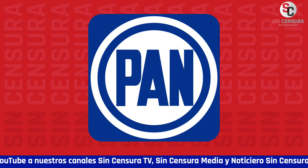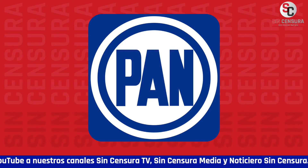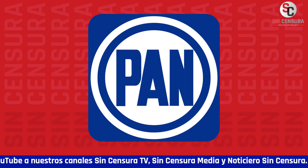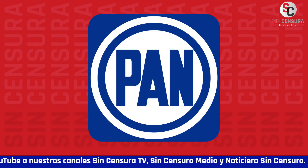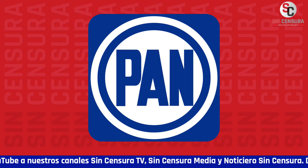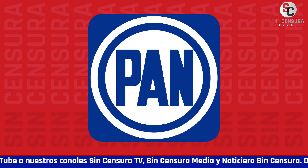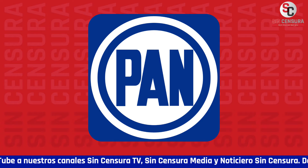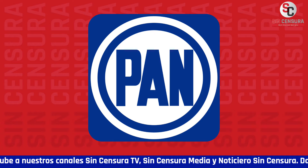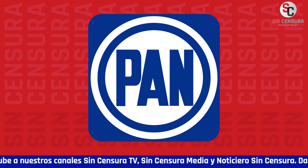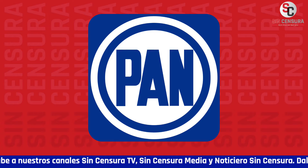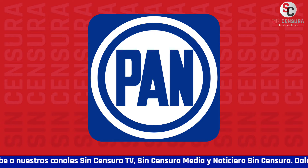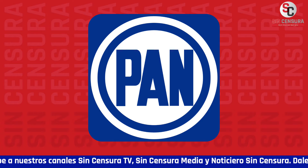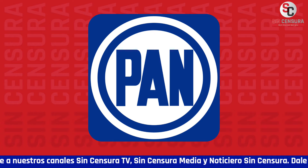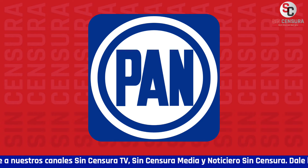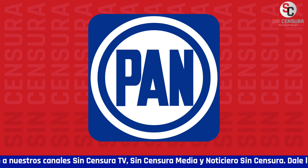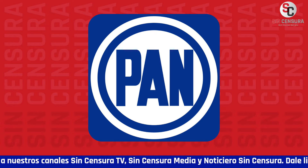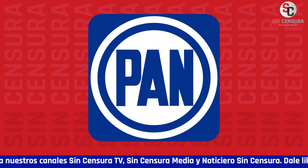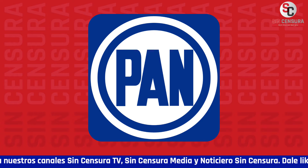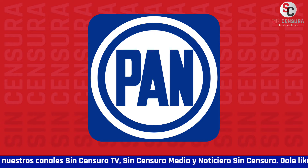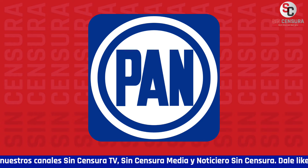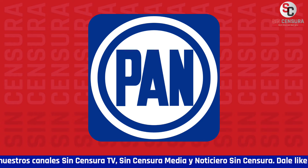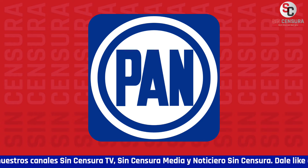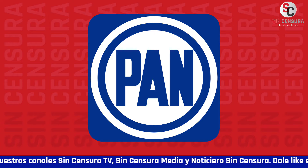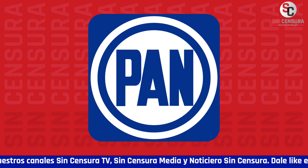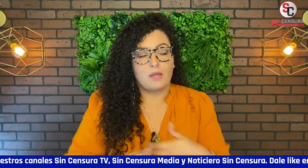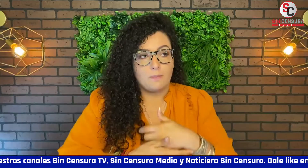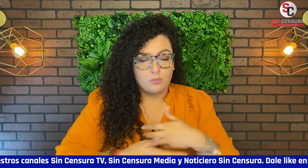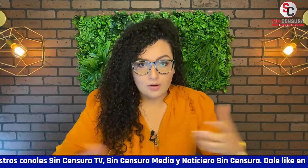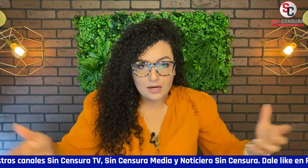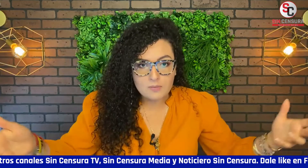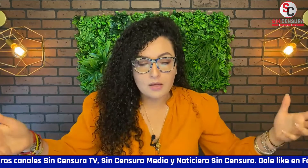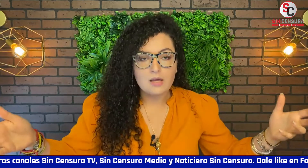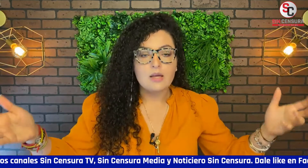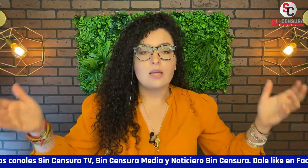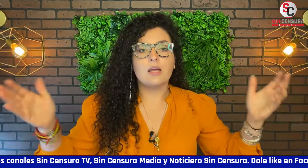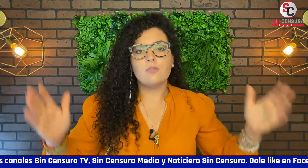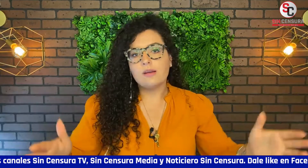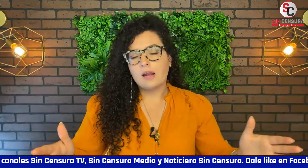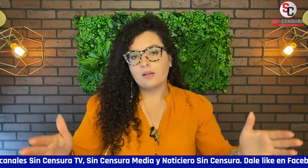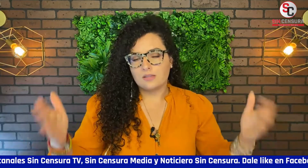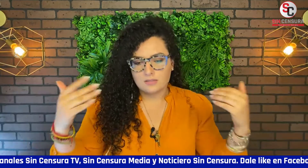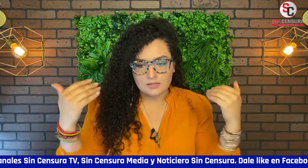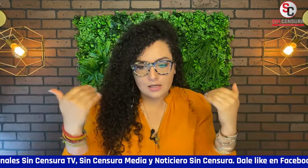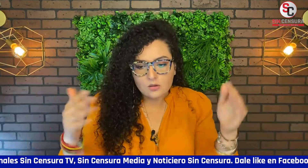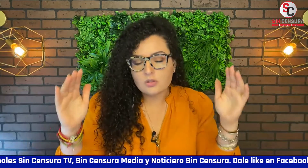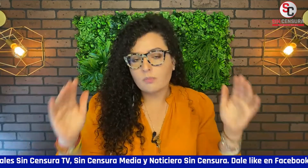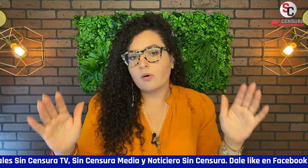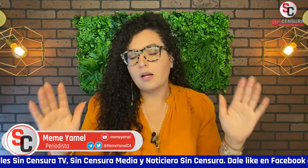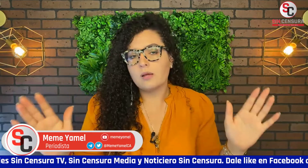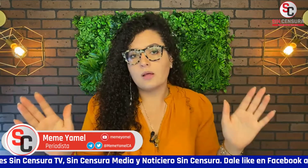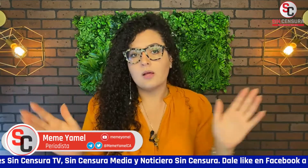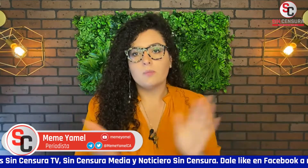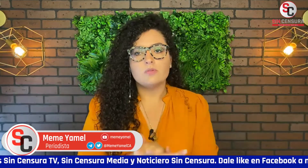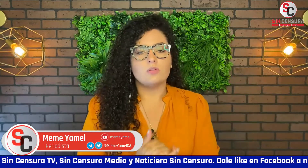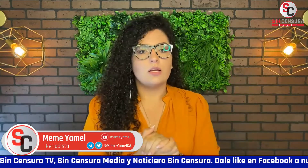de cumplir con la obligación de cobrarle los impuestos, o sea, que las empresas se vayan por la libre y que al final, yéndose por la libre, pues no tengamos